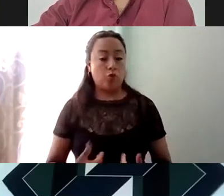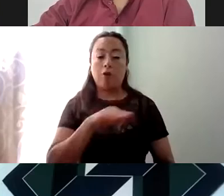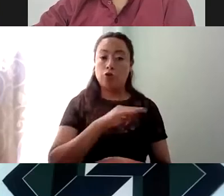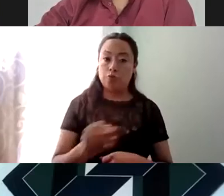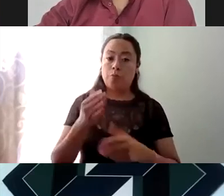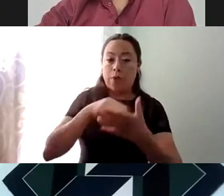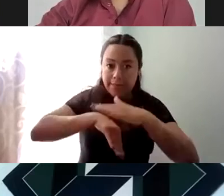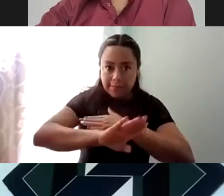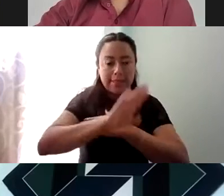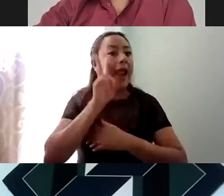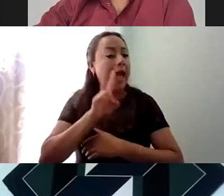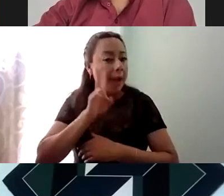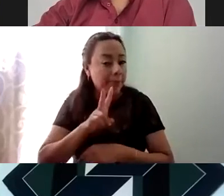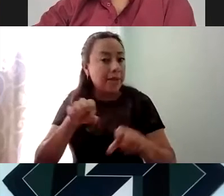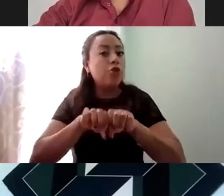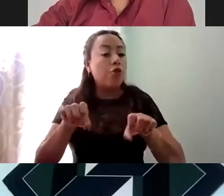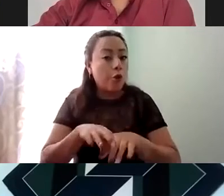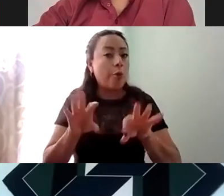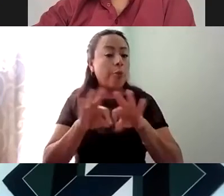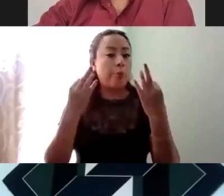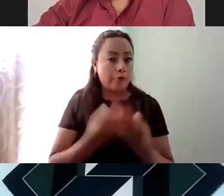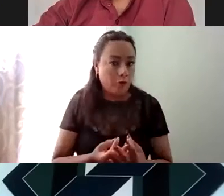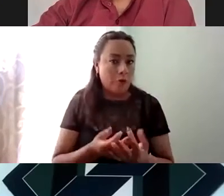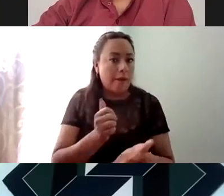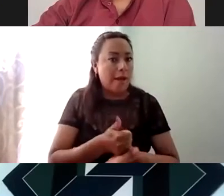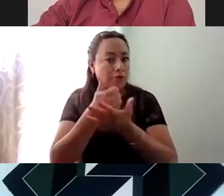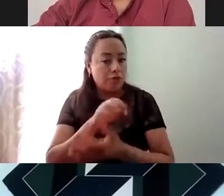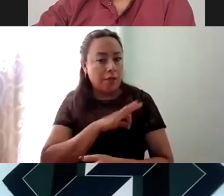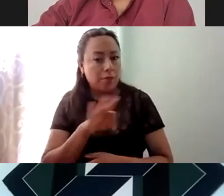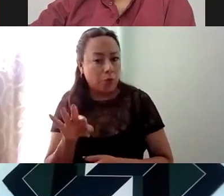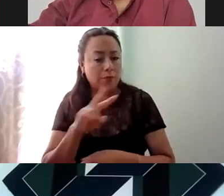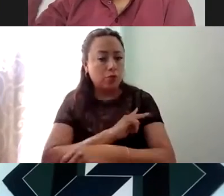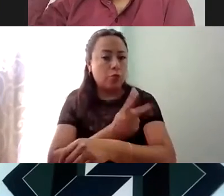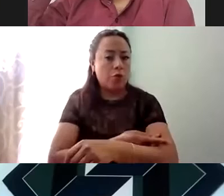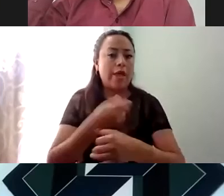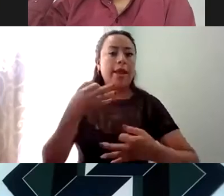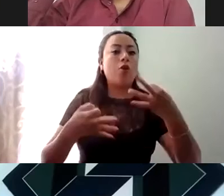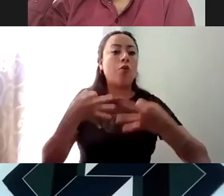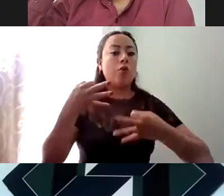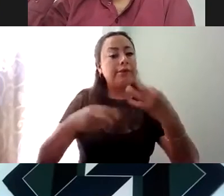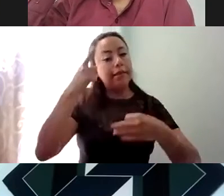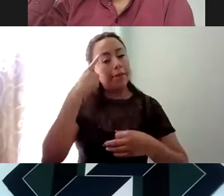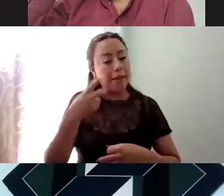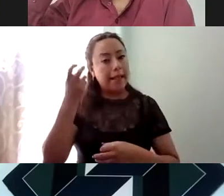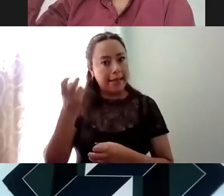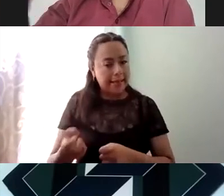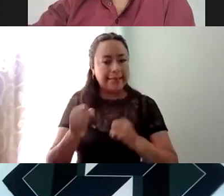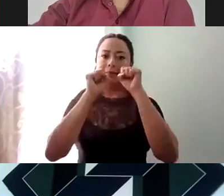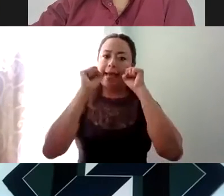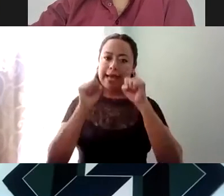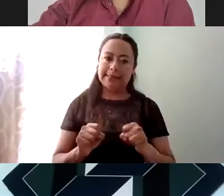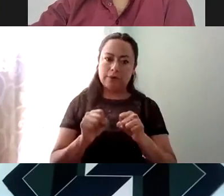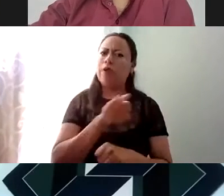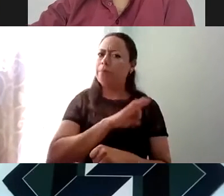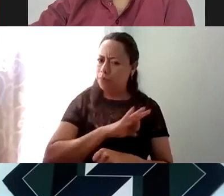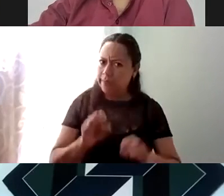qué forma podemos ayudar, coadyuvar al Poder Judicial, para que también ya pueda garantizar el